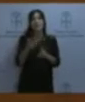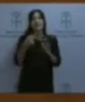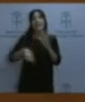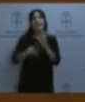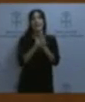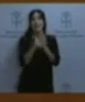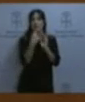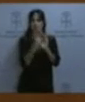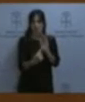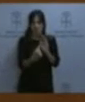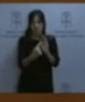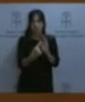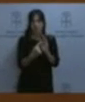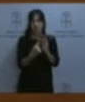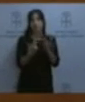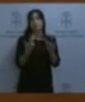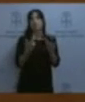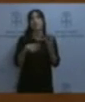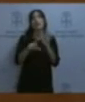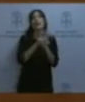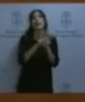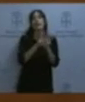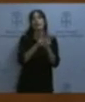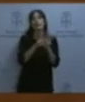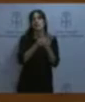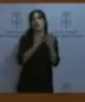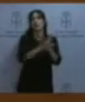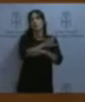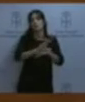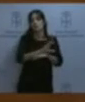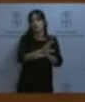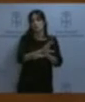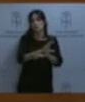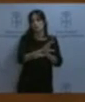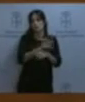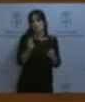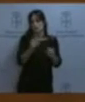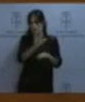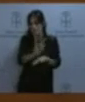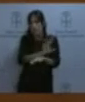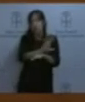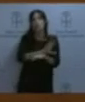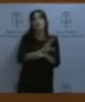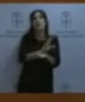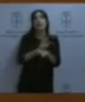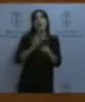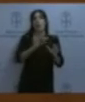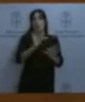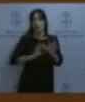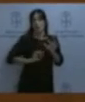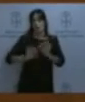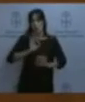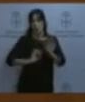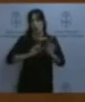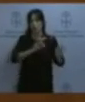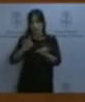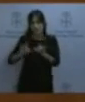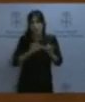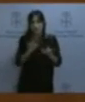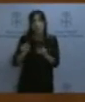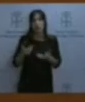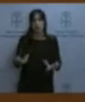es en la ley y en el TRUETA, ¿vale? Derivado de la Consejería de Ordenación de la Consejería de Ordenación de Territorio, competente con el nombre que tenga en